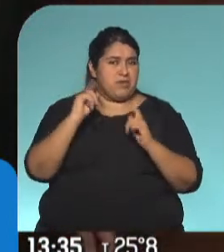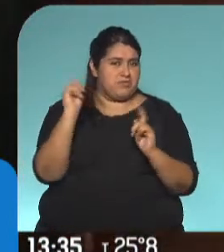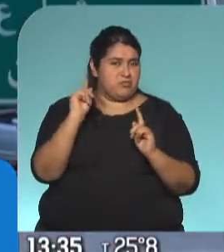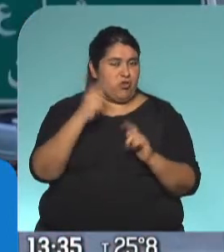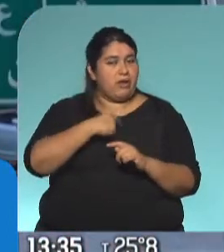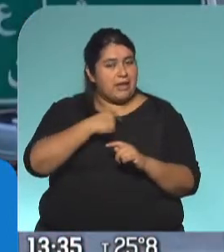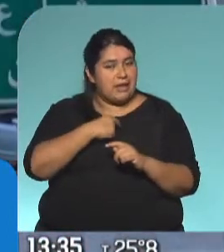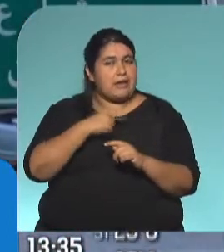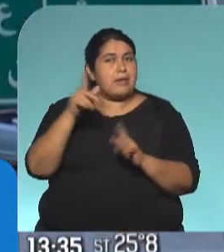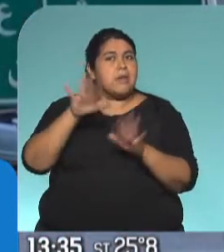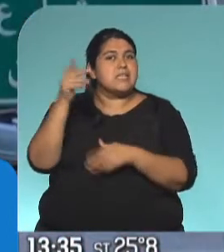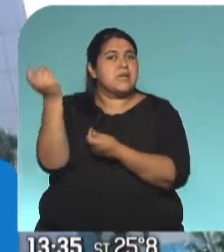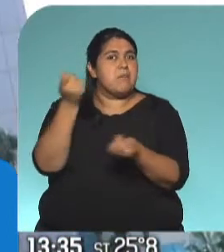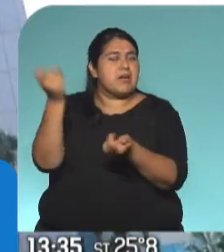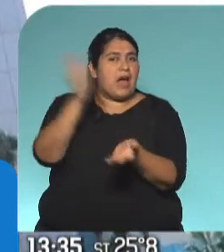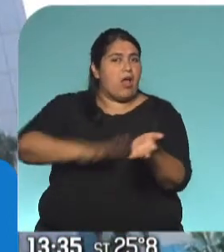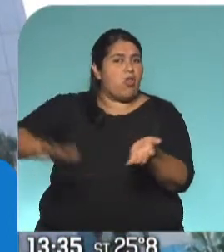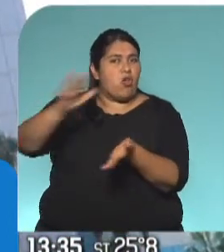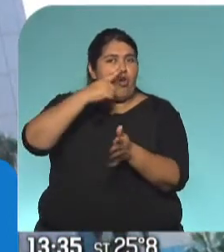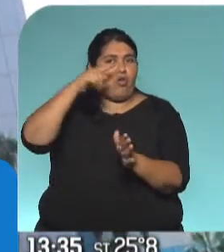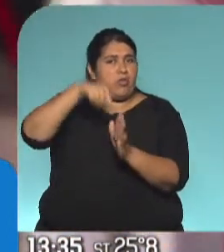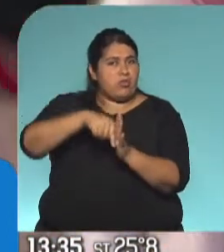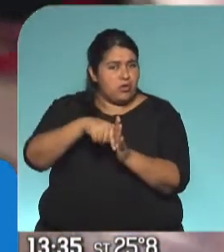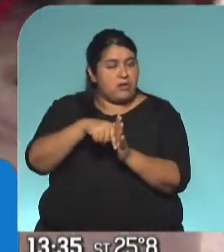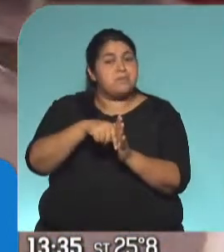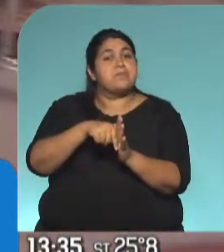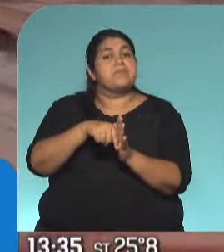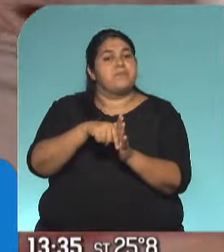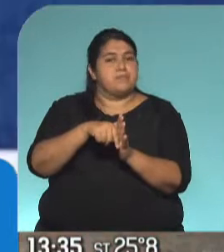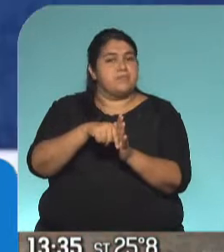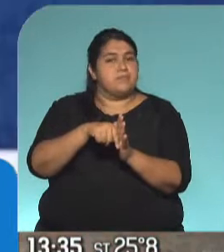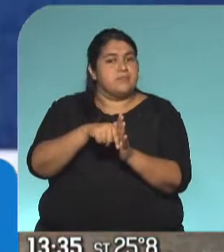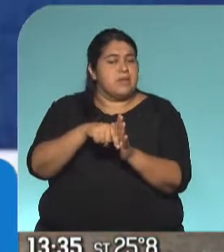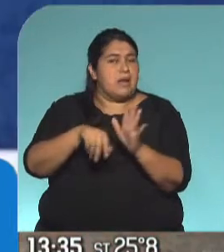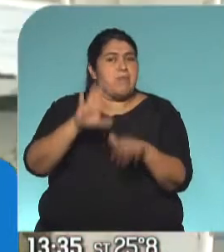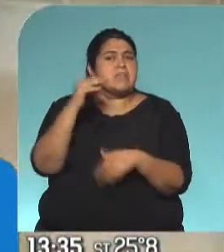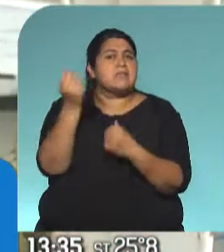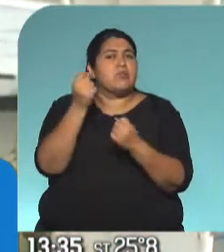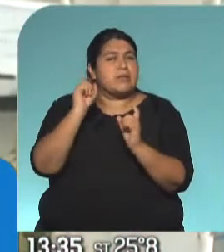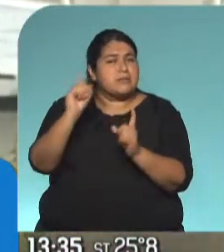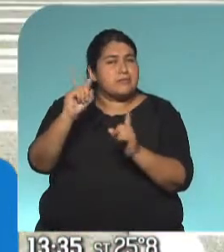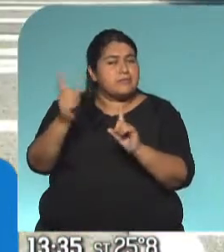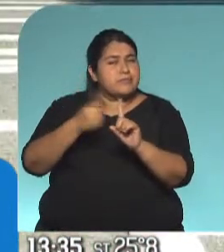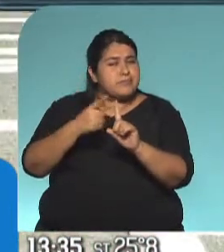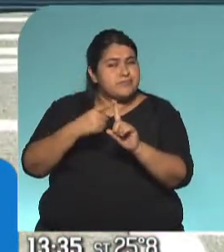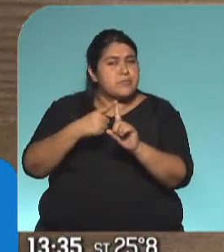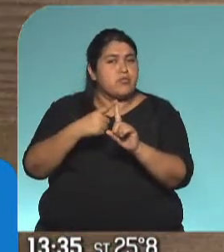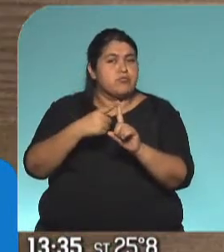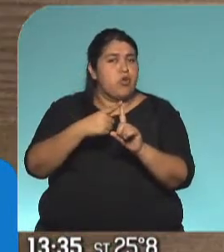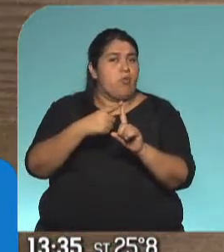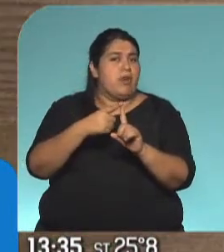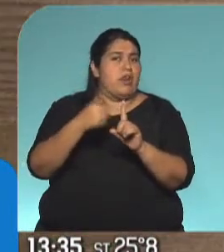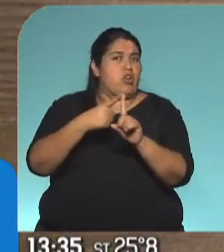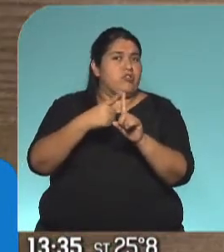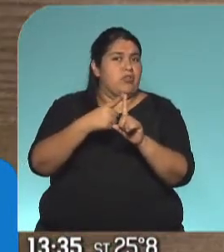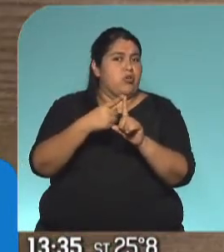de su control del mercado global de petróleo en el tablero regional, resulta indispensable para mantener la presión sobre Irán. La